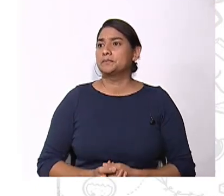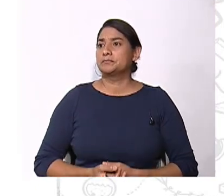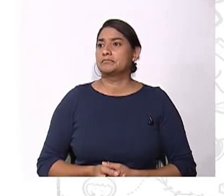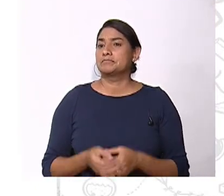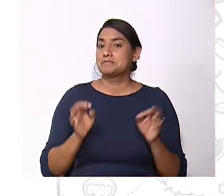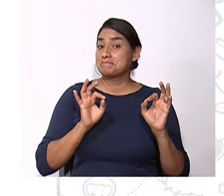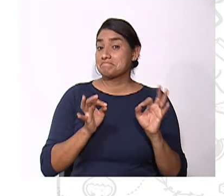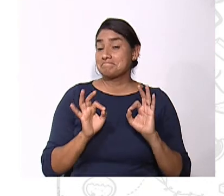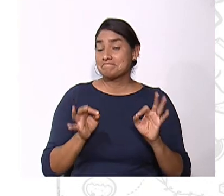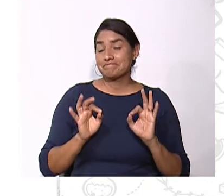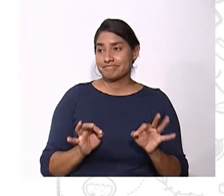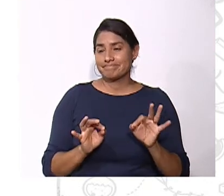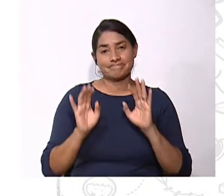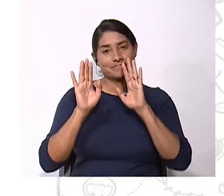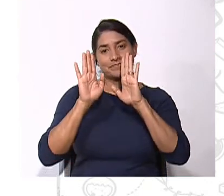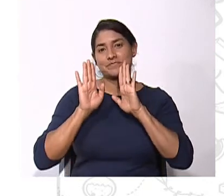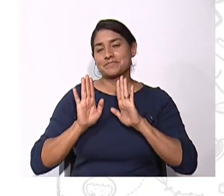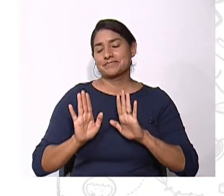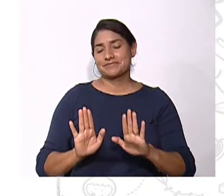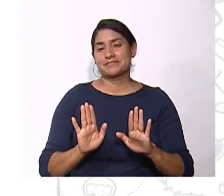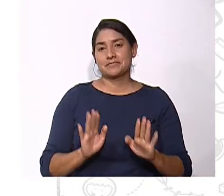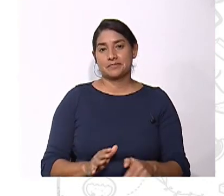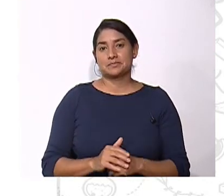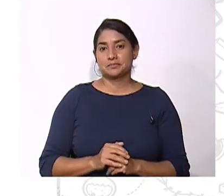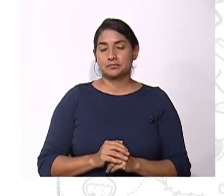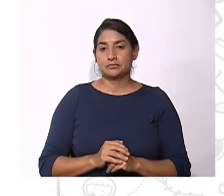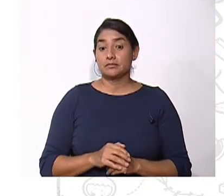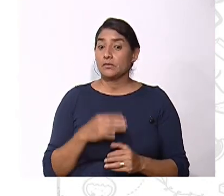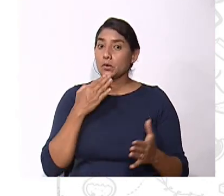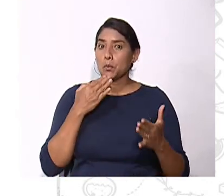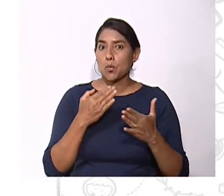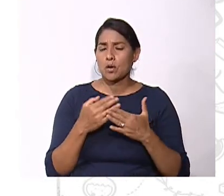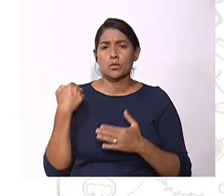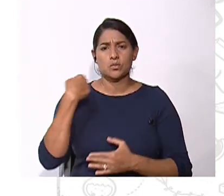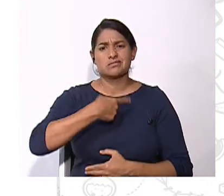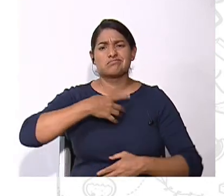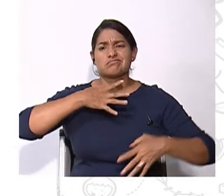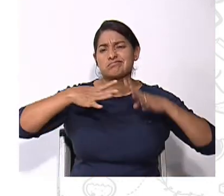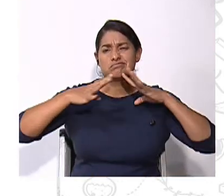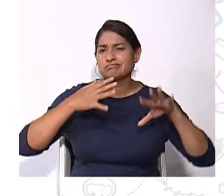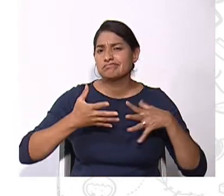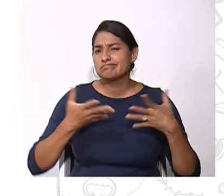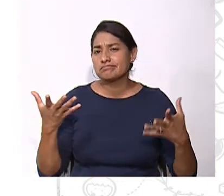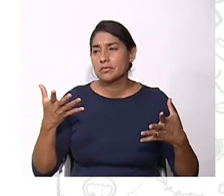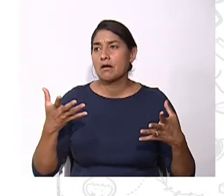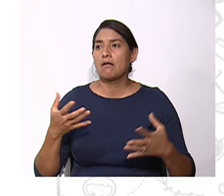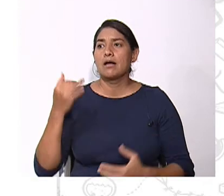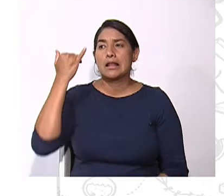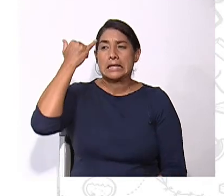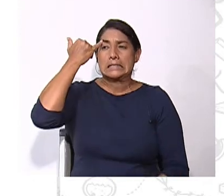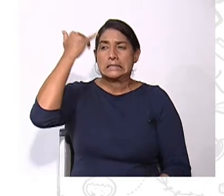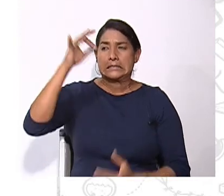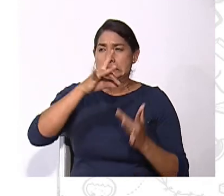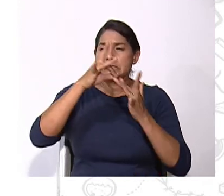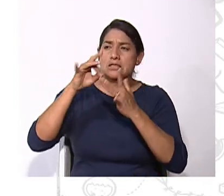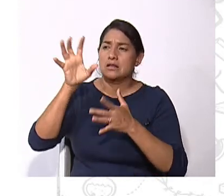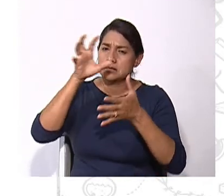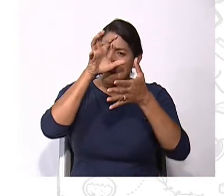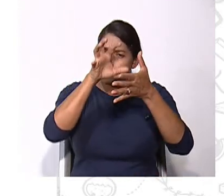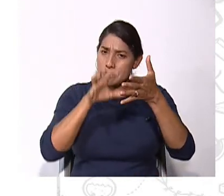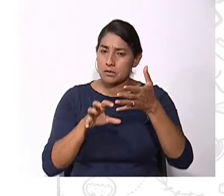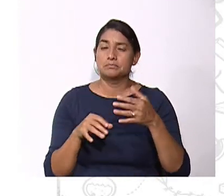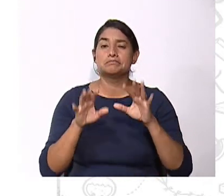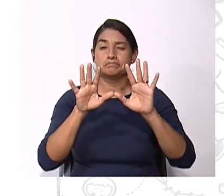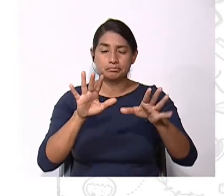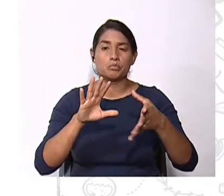Muy bien, excelente. Bueno, pero estábamos hablando de la idea fundamental de ese texto. Les voy a